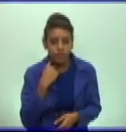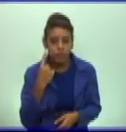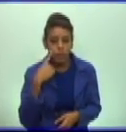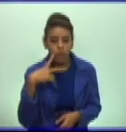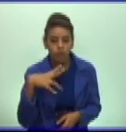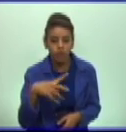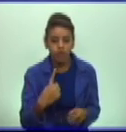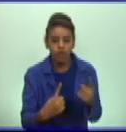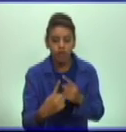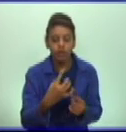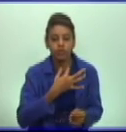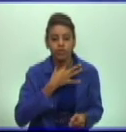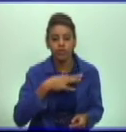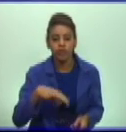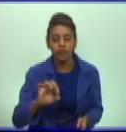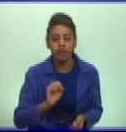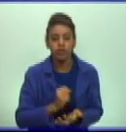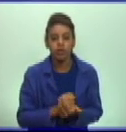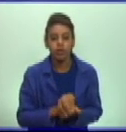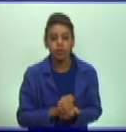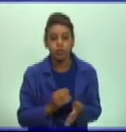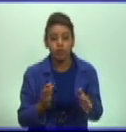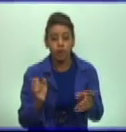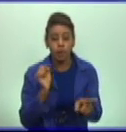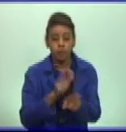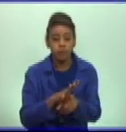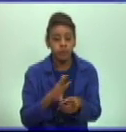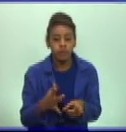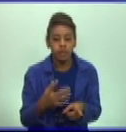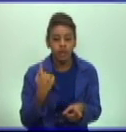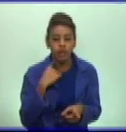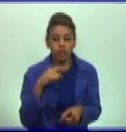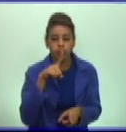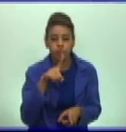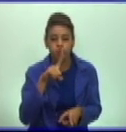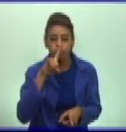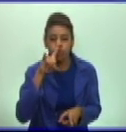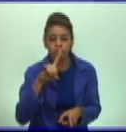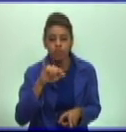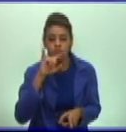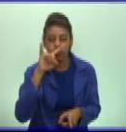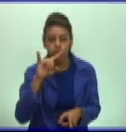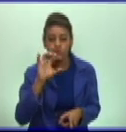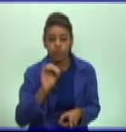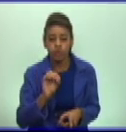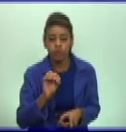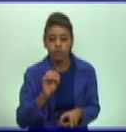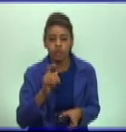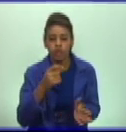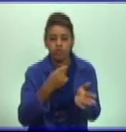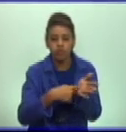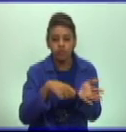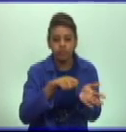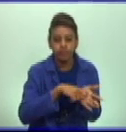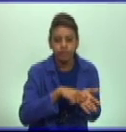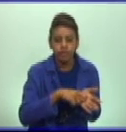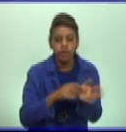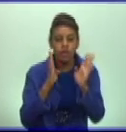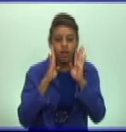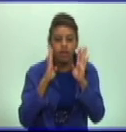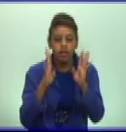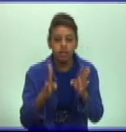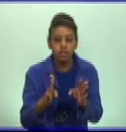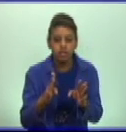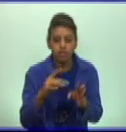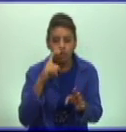ejemplos. Miren, a partir de 1990, en Cuba se lleva a cabo el programa de atención a los niños de